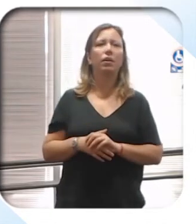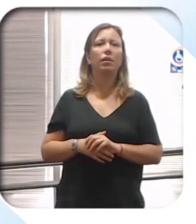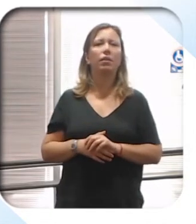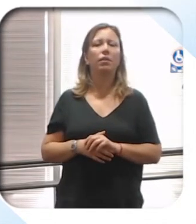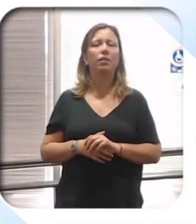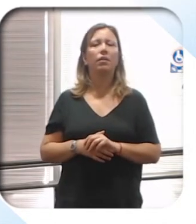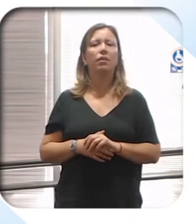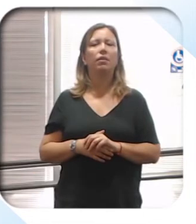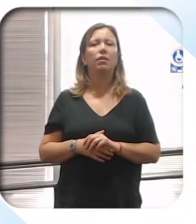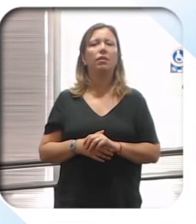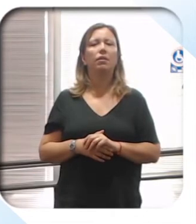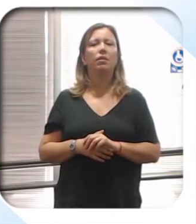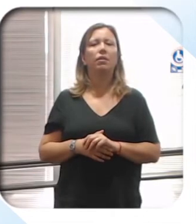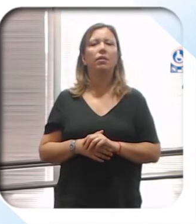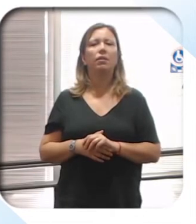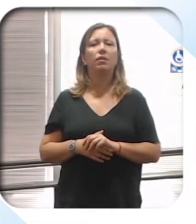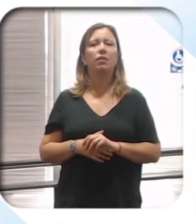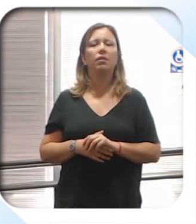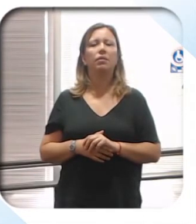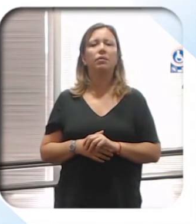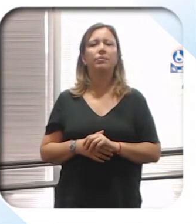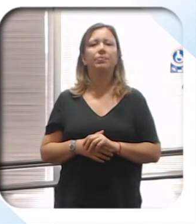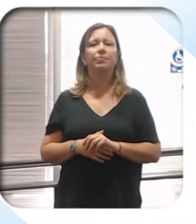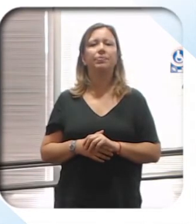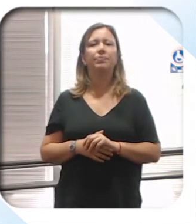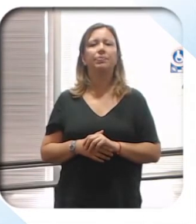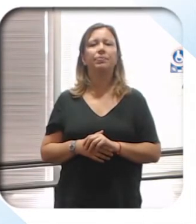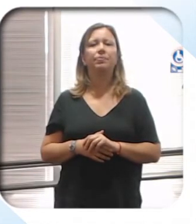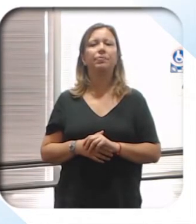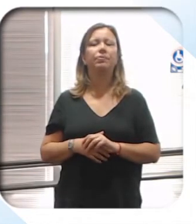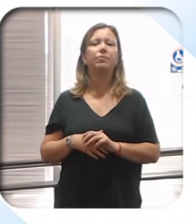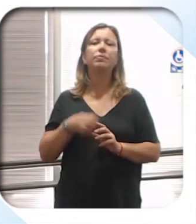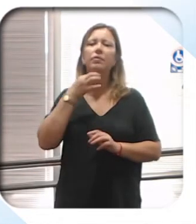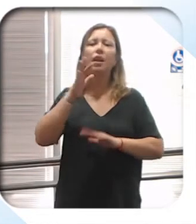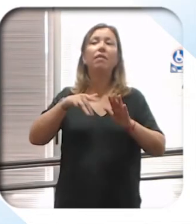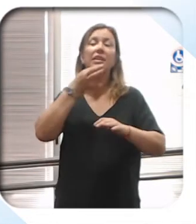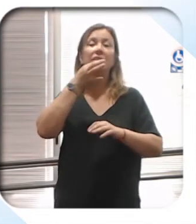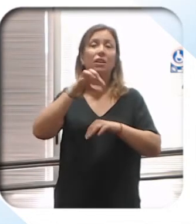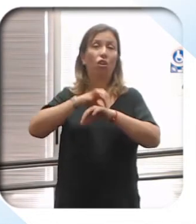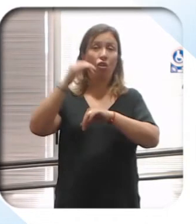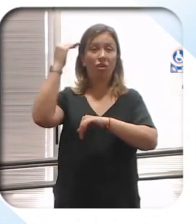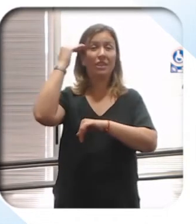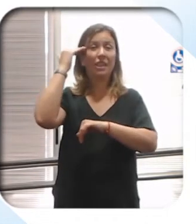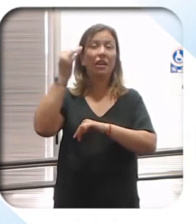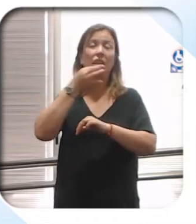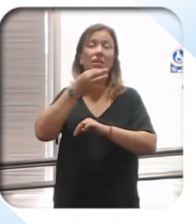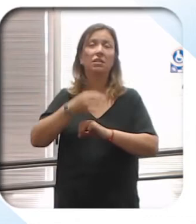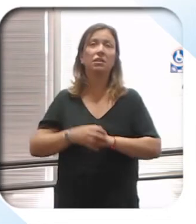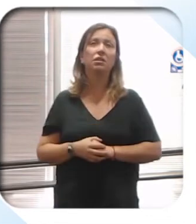en sí a, como dicen a veces los psiquiatras,